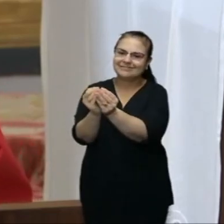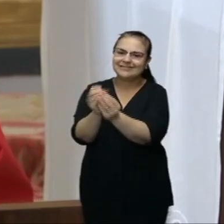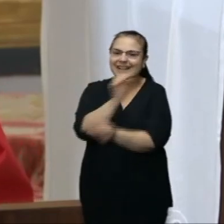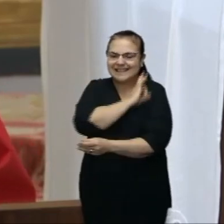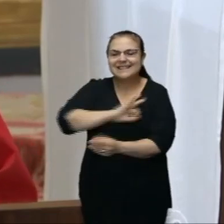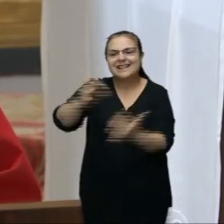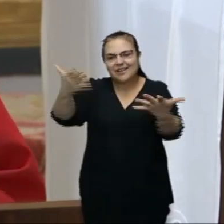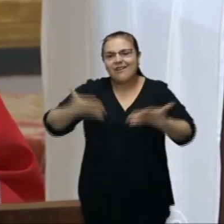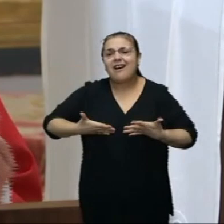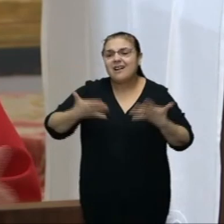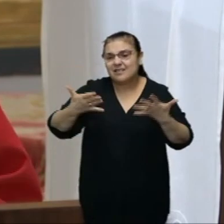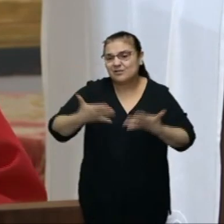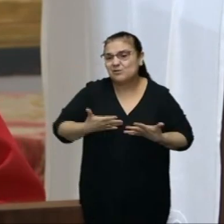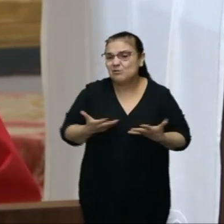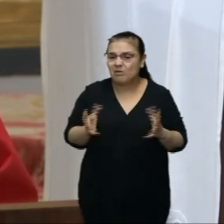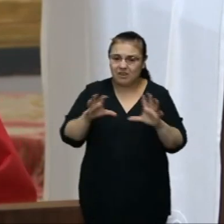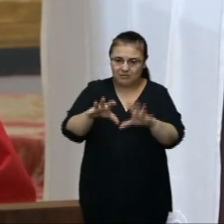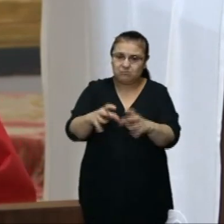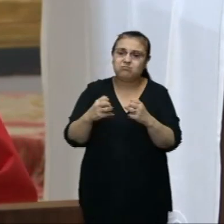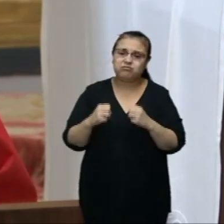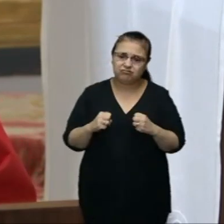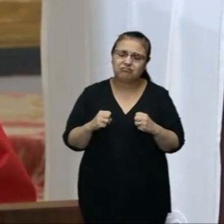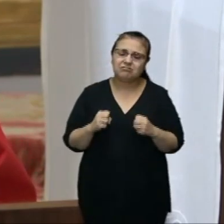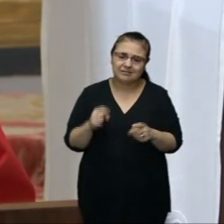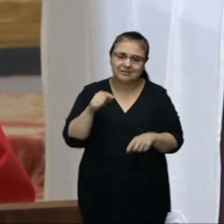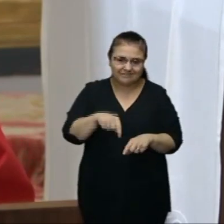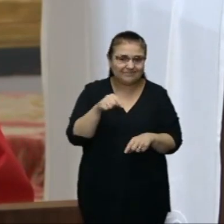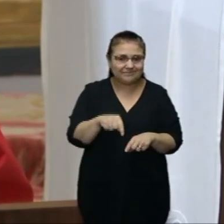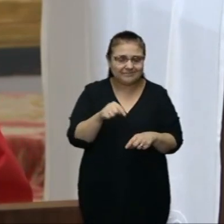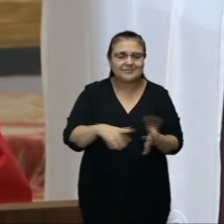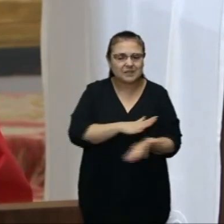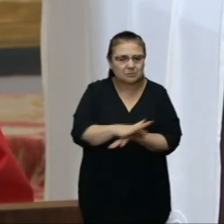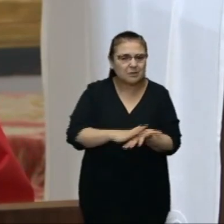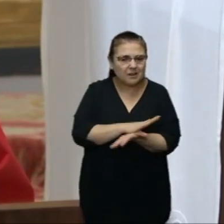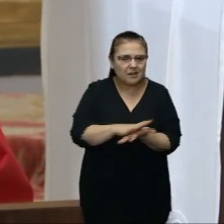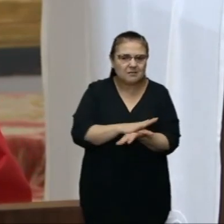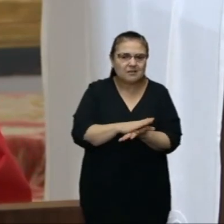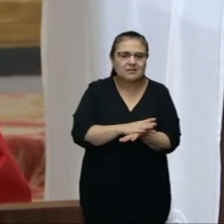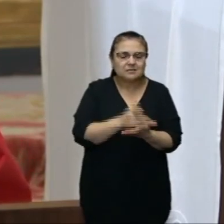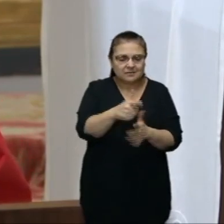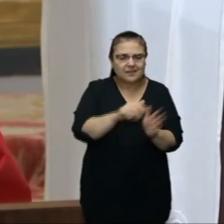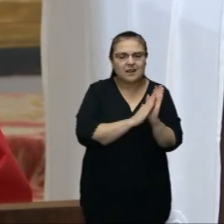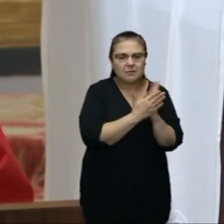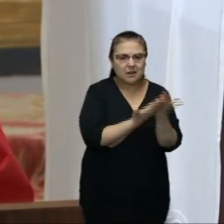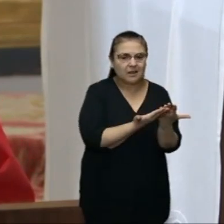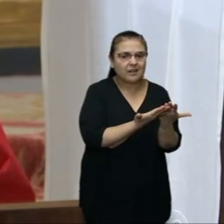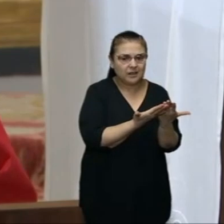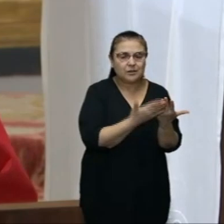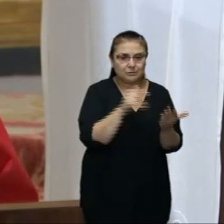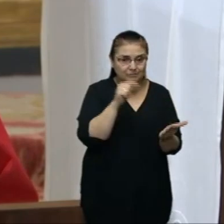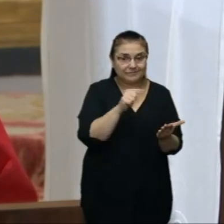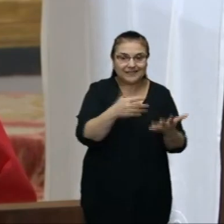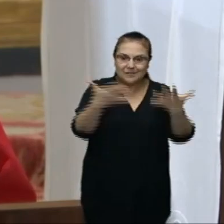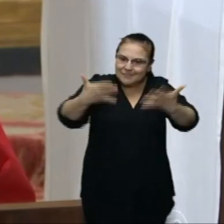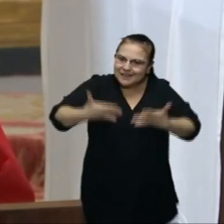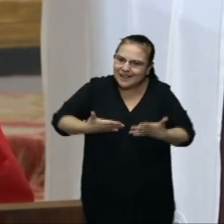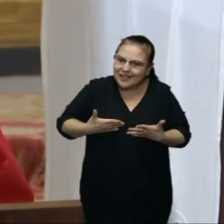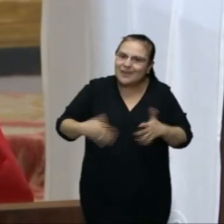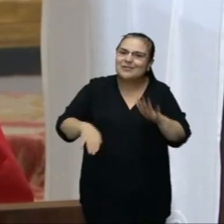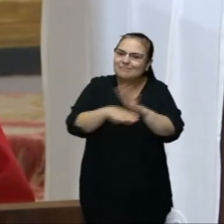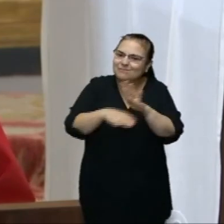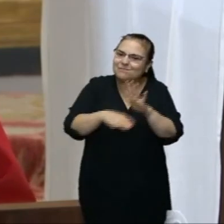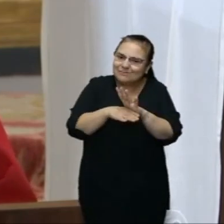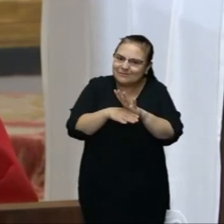nos ayude a comprender estas palabras del Evangelio y esta invitación a la